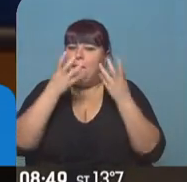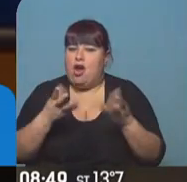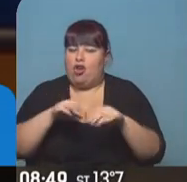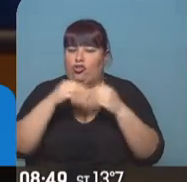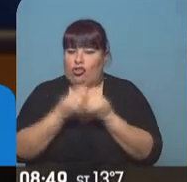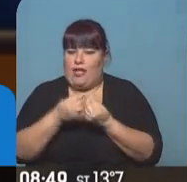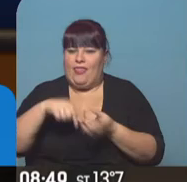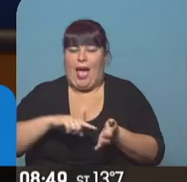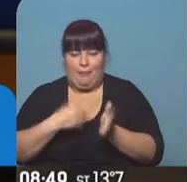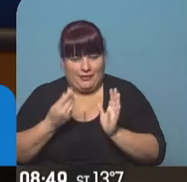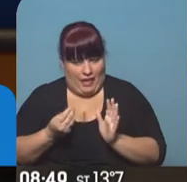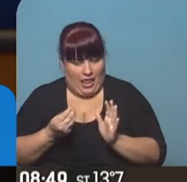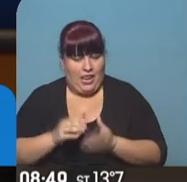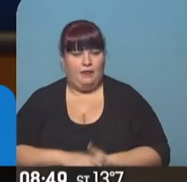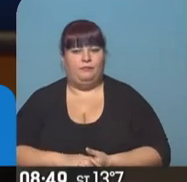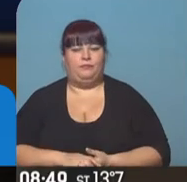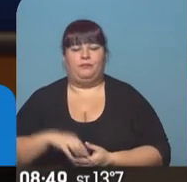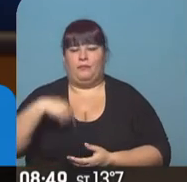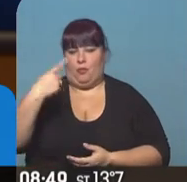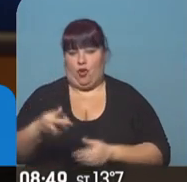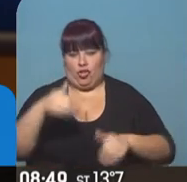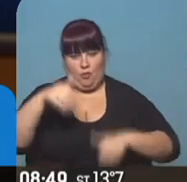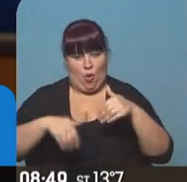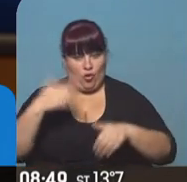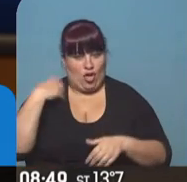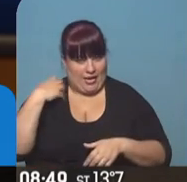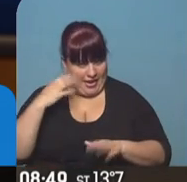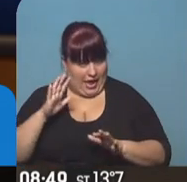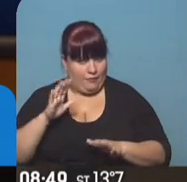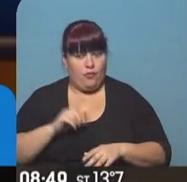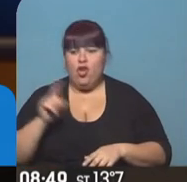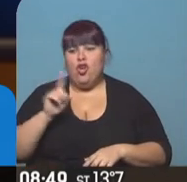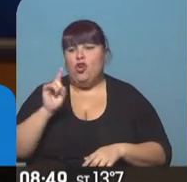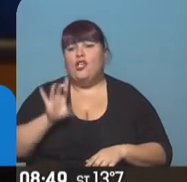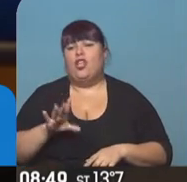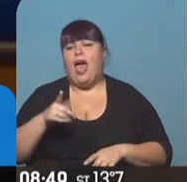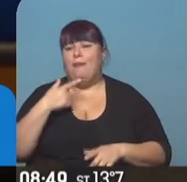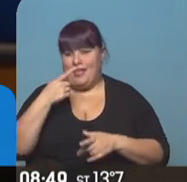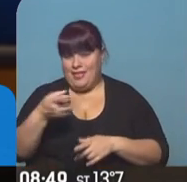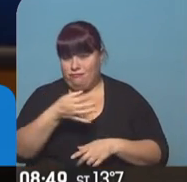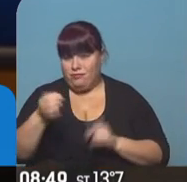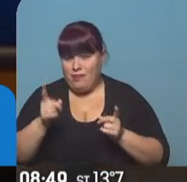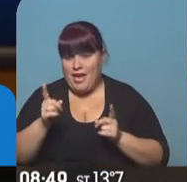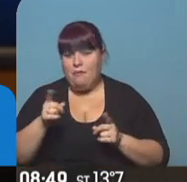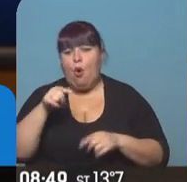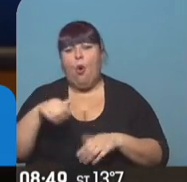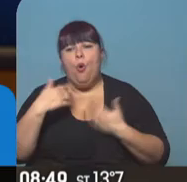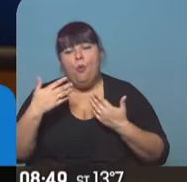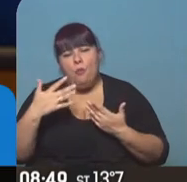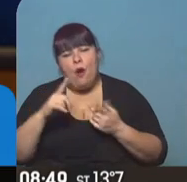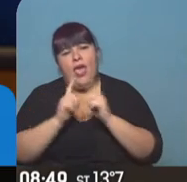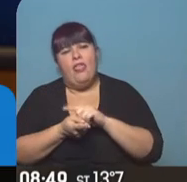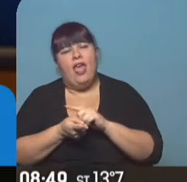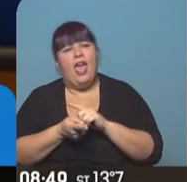el resultado en la ciudad de buenos aires en las próximas elecciones generales no sólo porque como bien decíamos eso se podría traducir